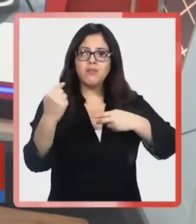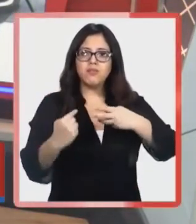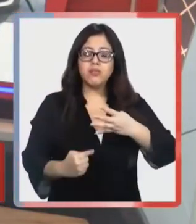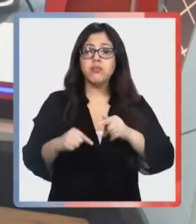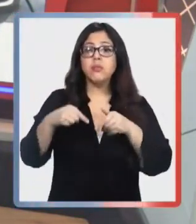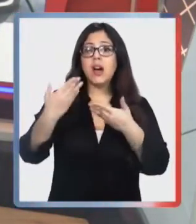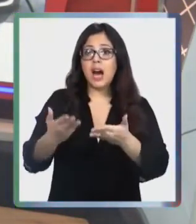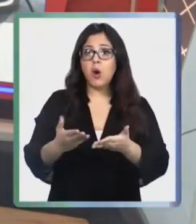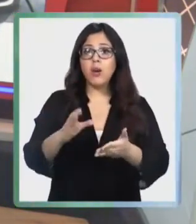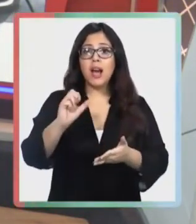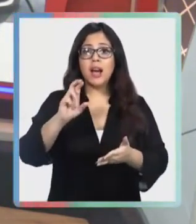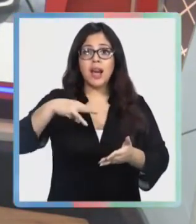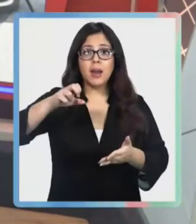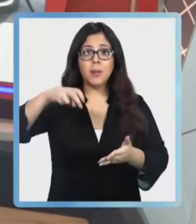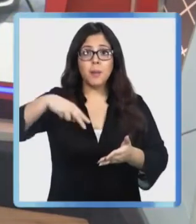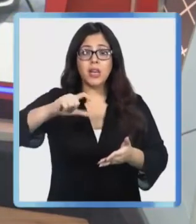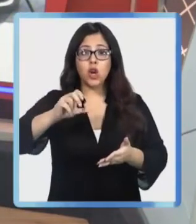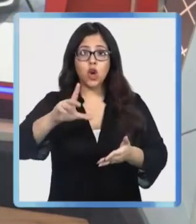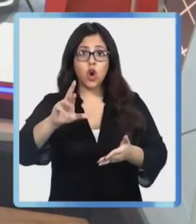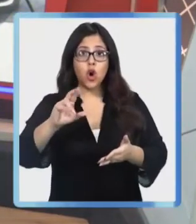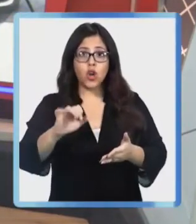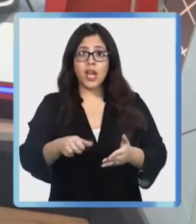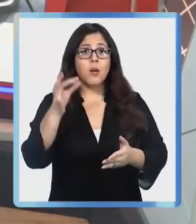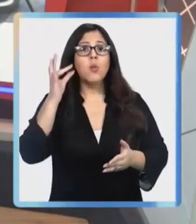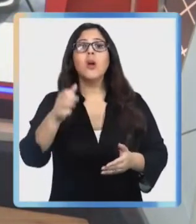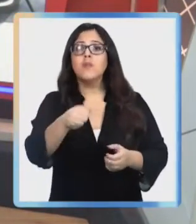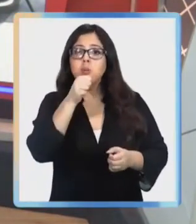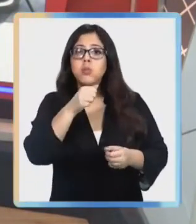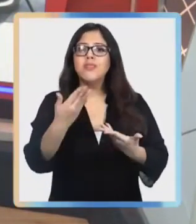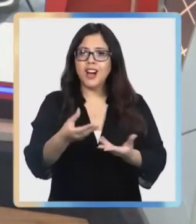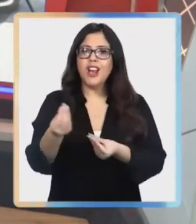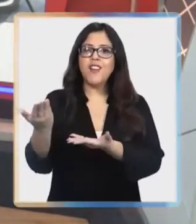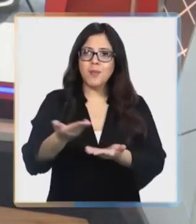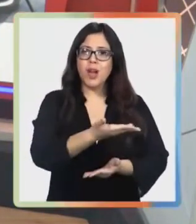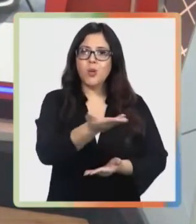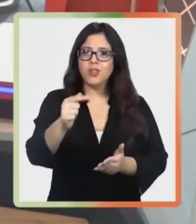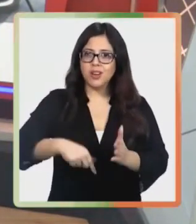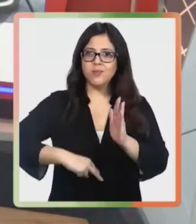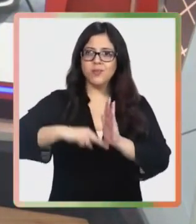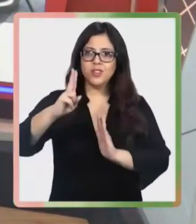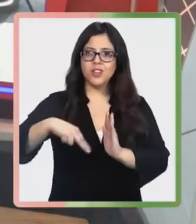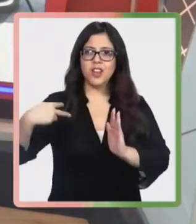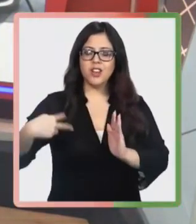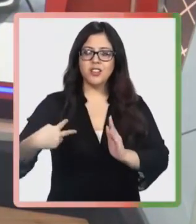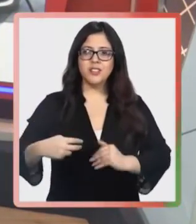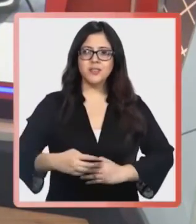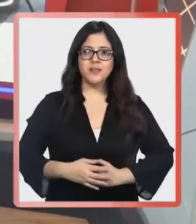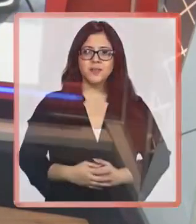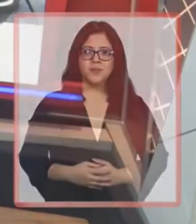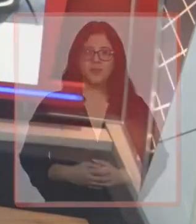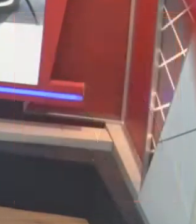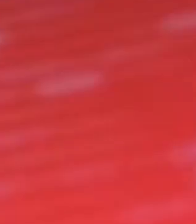otras con la nota de carmen gloria moraga les damos la bienvenida a portavoz noticias